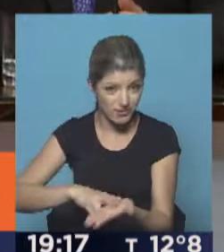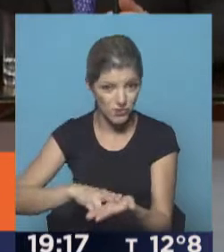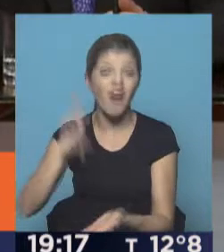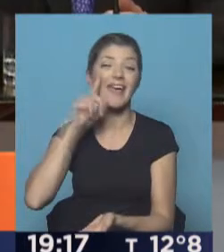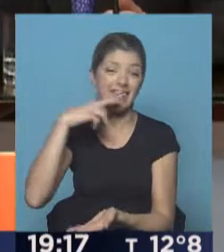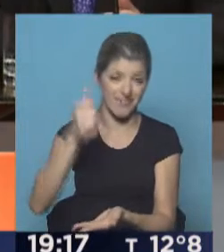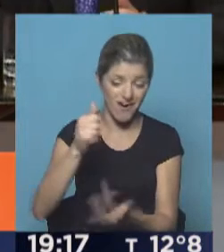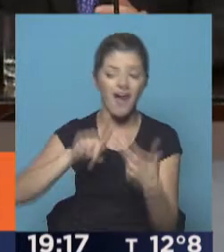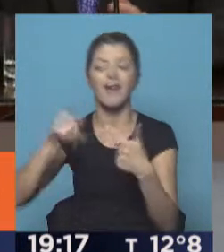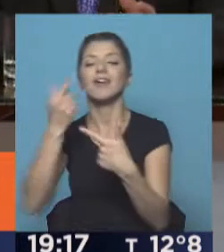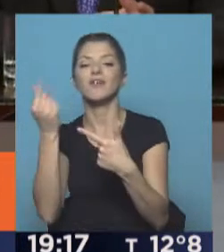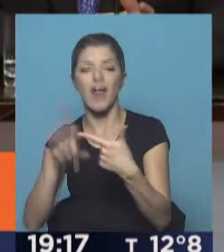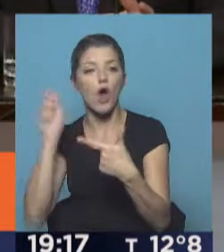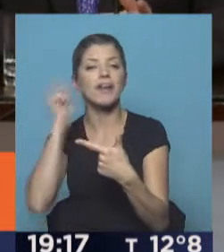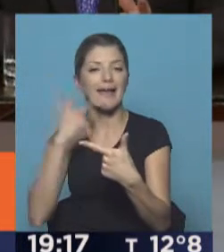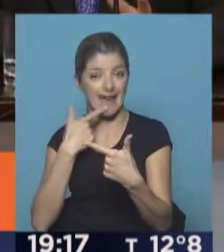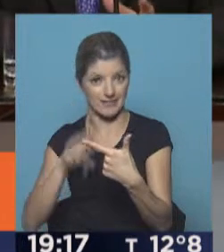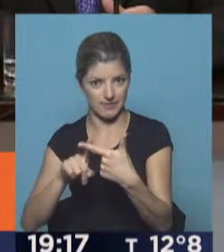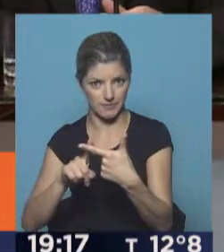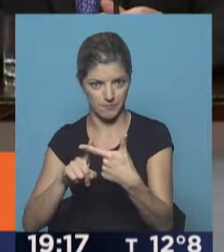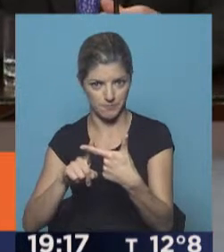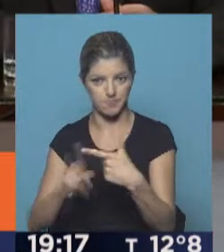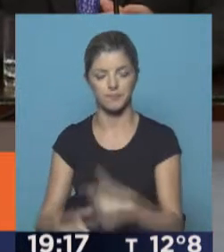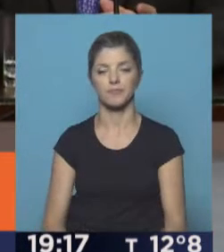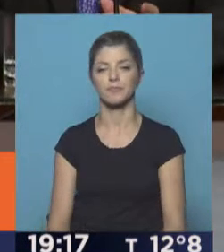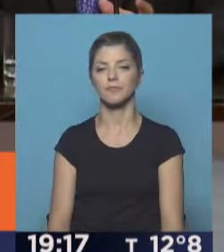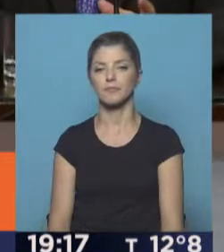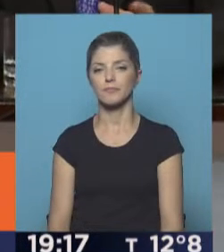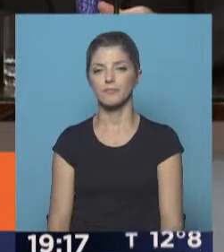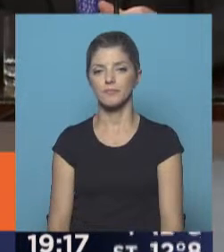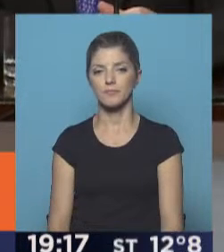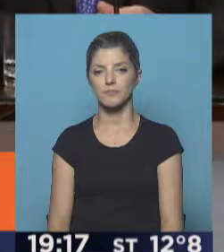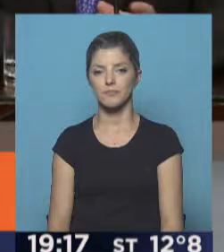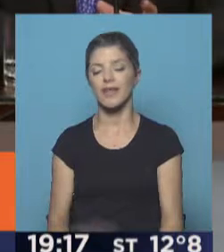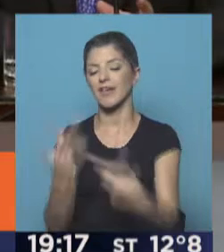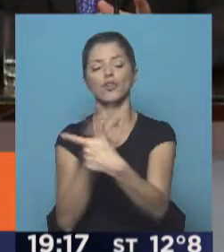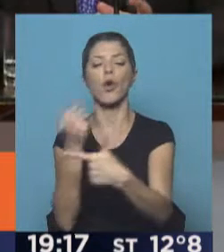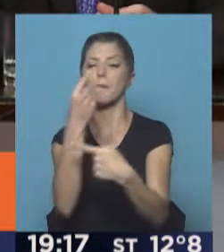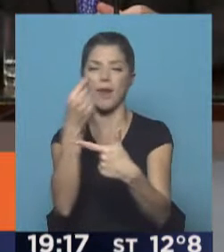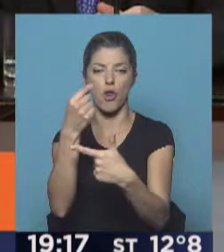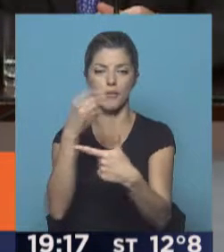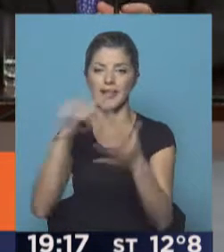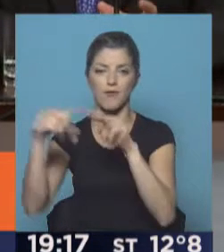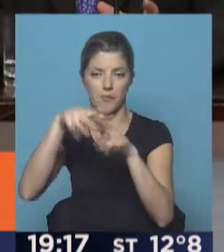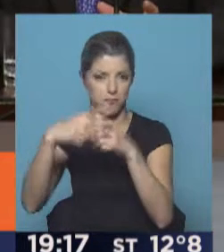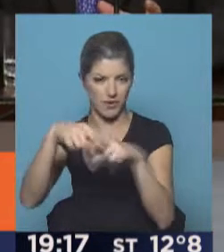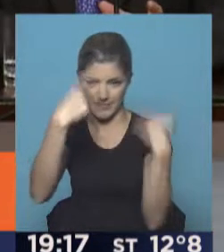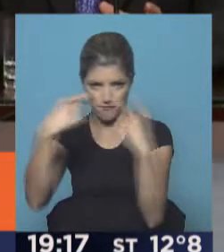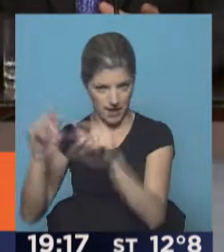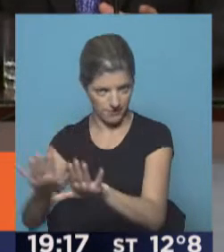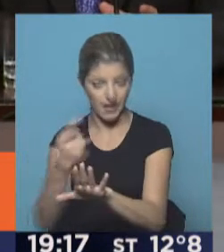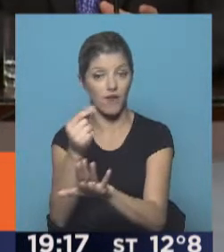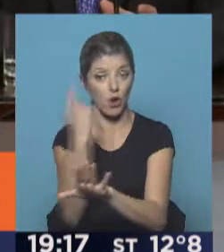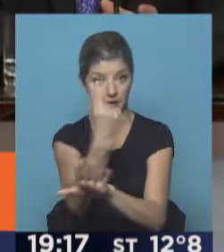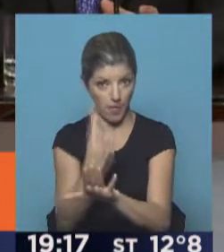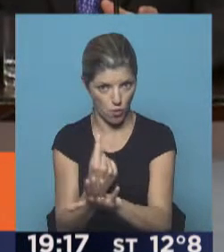IVA y el valor de gas en el pozo, que tienen otro precio y otro mecanismo de fijación de su precio.